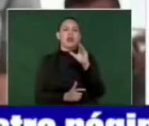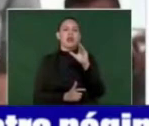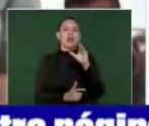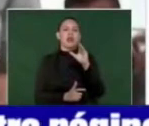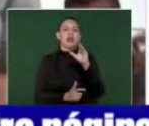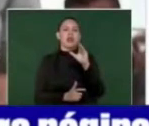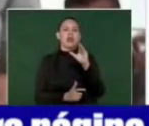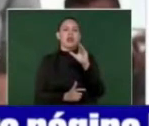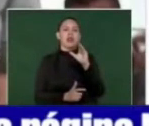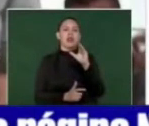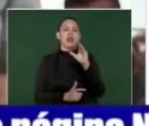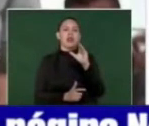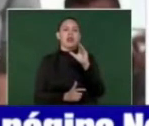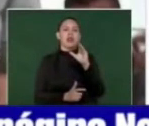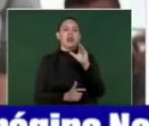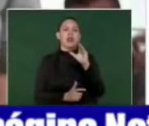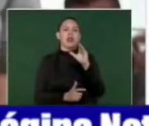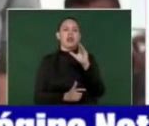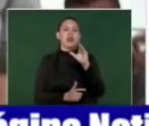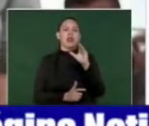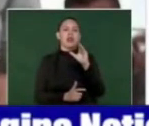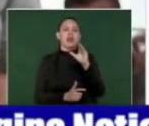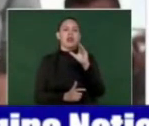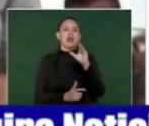hace alusión a la pregunta